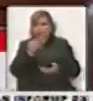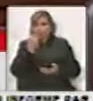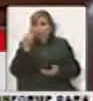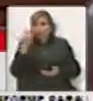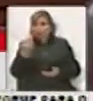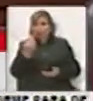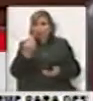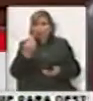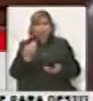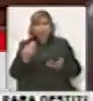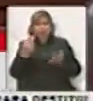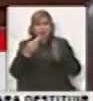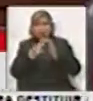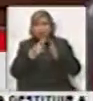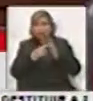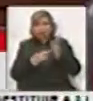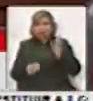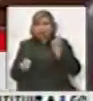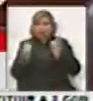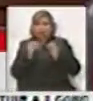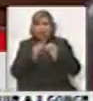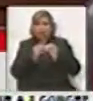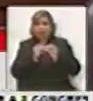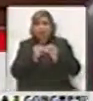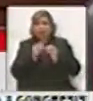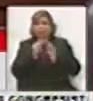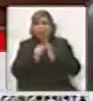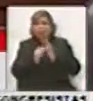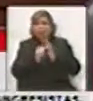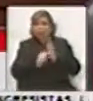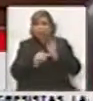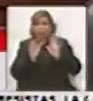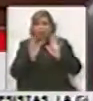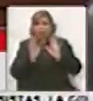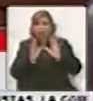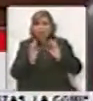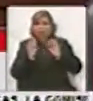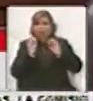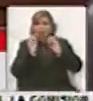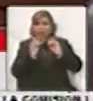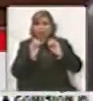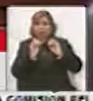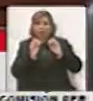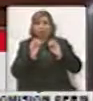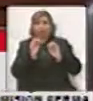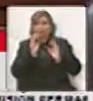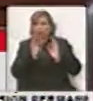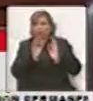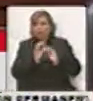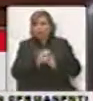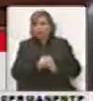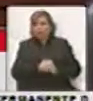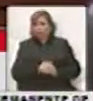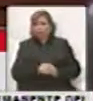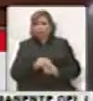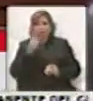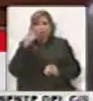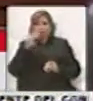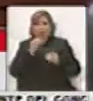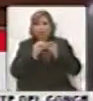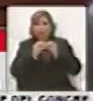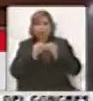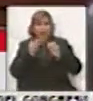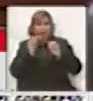solamente en la disposición complementaria octava, sino en el artículo 10, se ponga expresamente que para el efecto